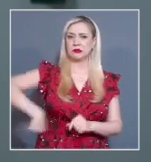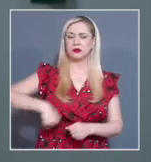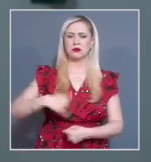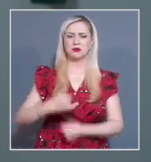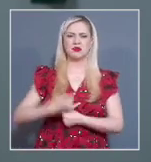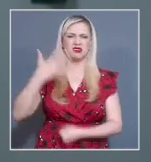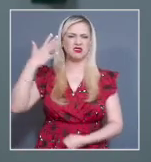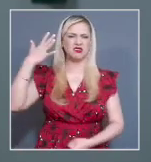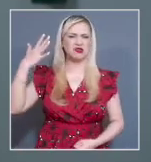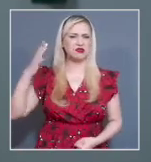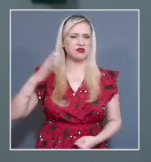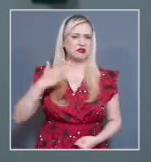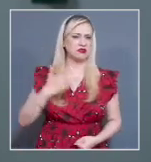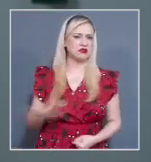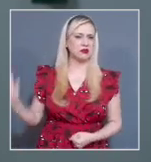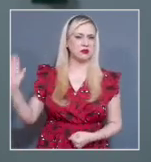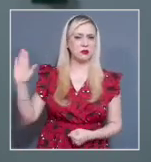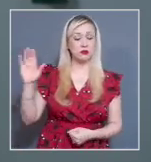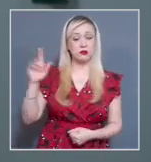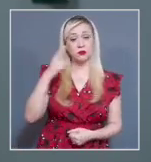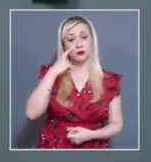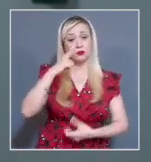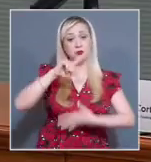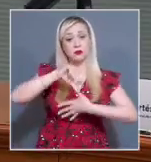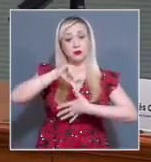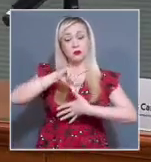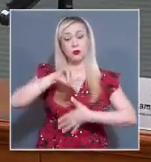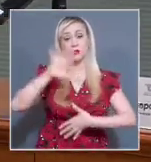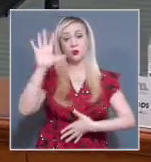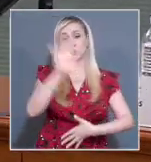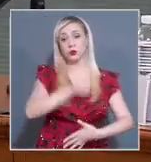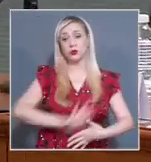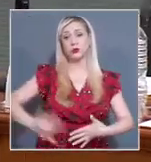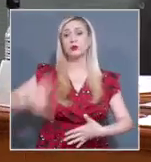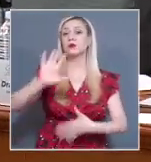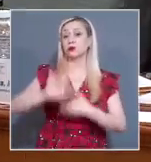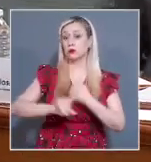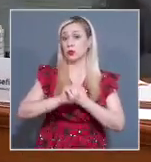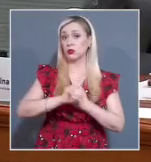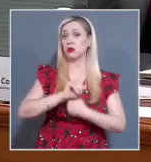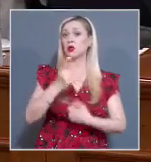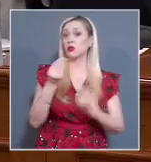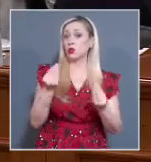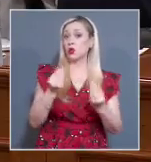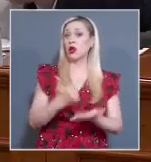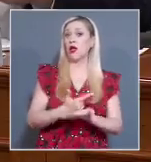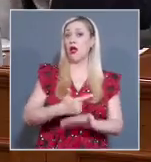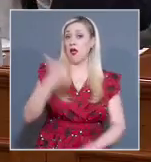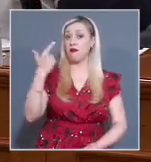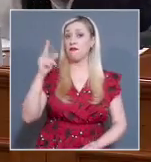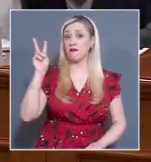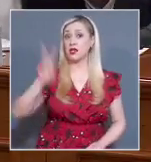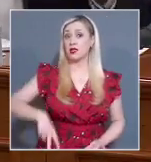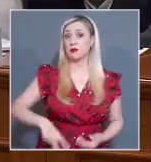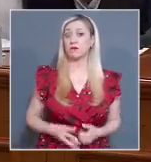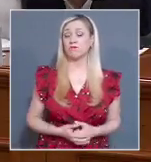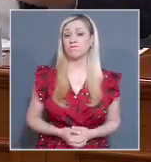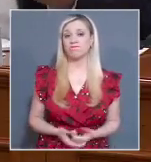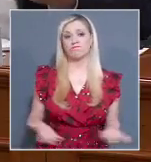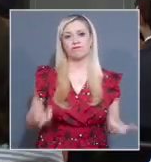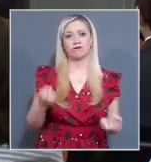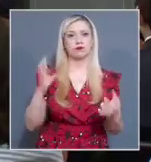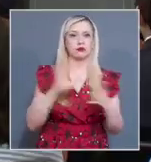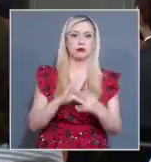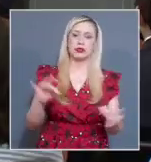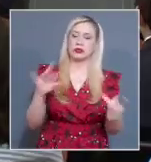Latinoamérica genera un problema gravísimo. Para el canal del Poder Judicial de la Federación, con información de Miguel Nila